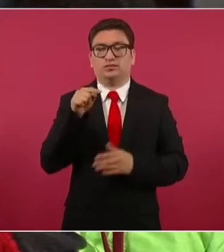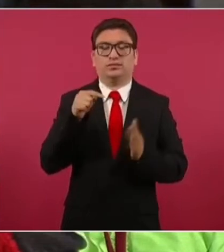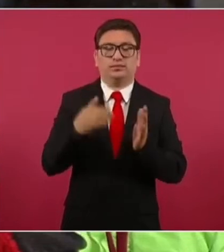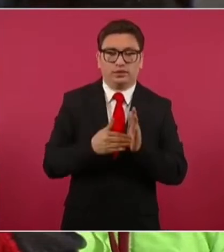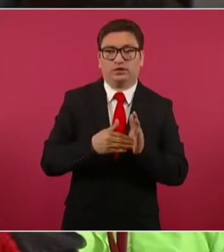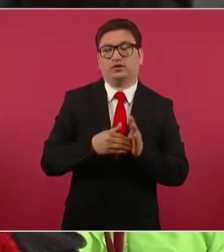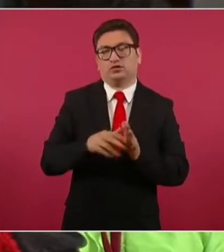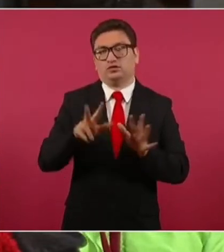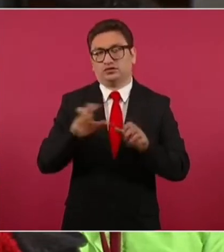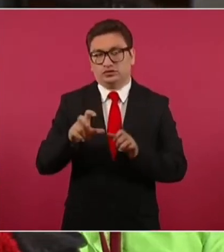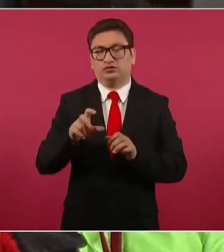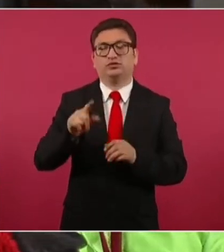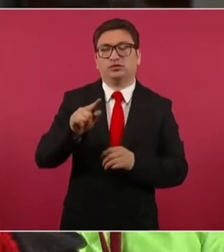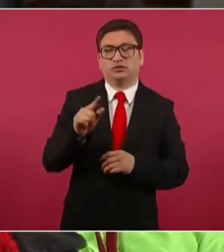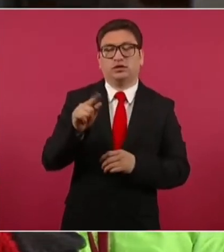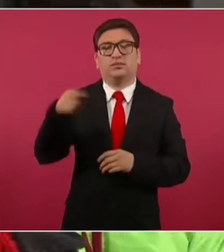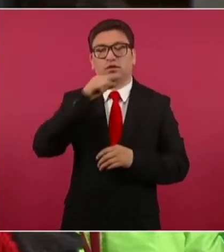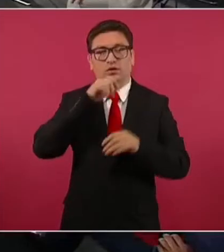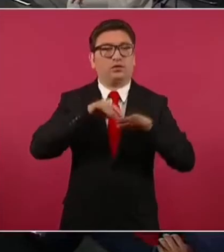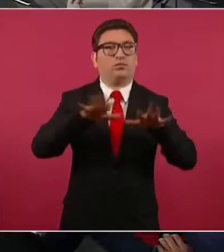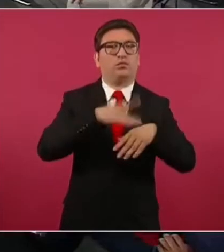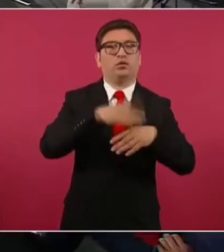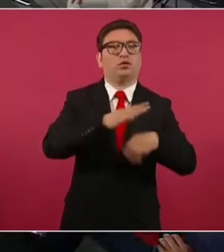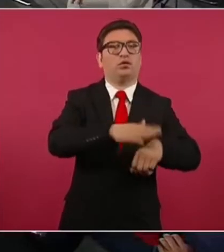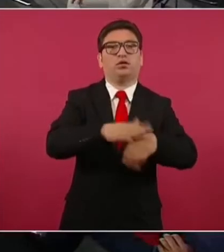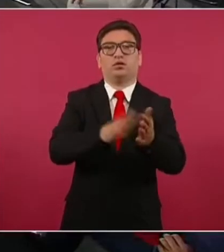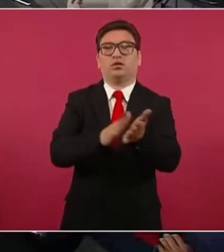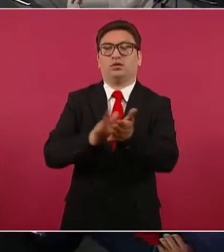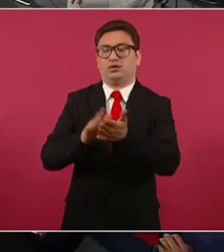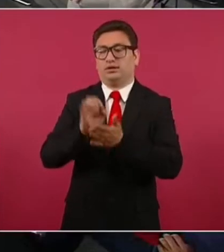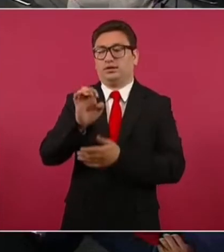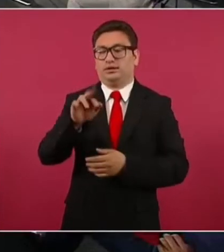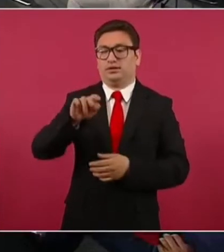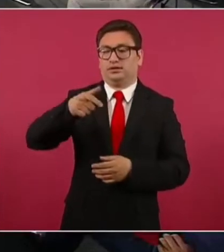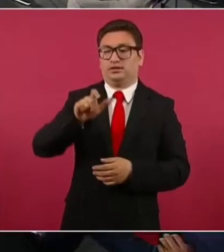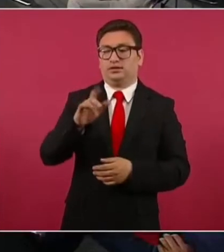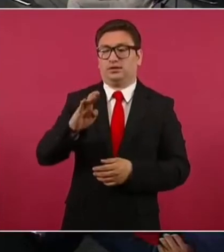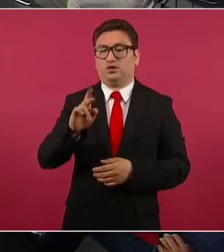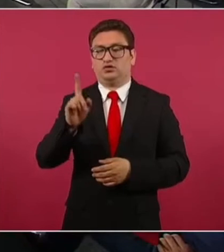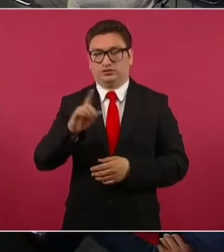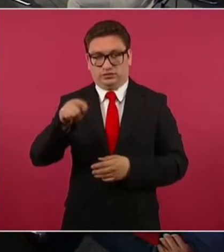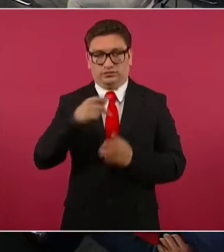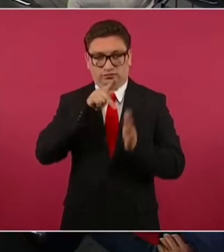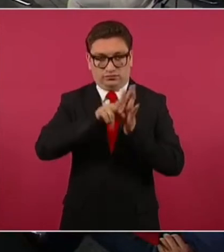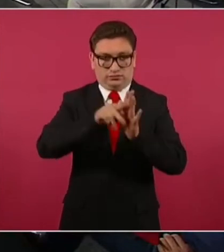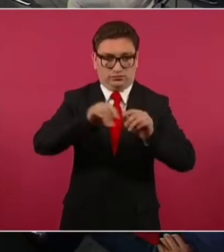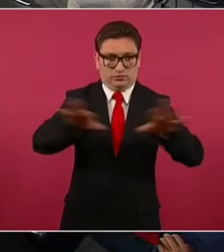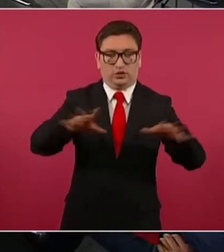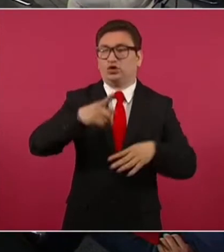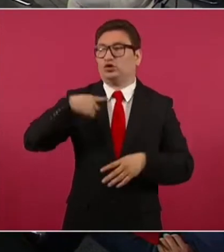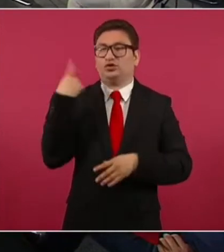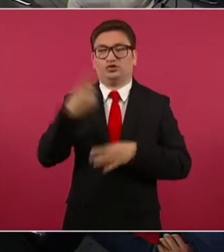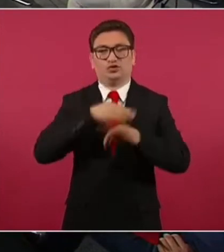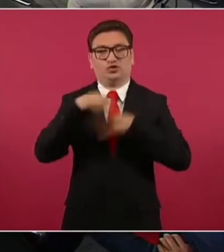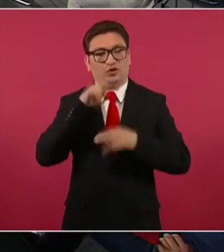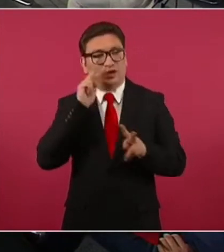5.401.870 pesos para pagar los halagos que públicamente le ha hecho Enrique Krause en sus redes. De hecho, algo que todos pudimos